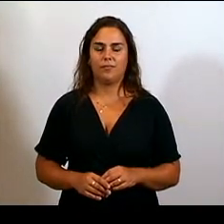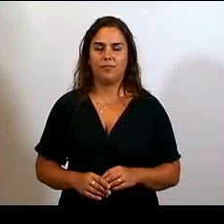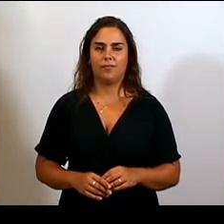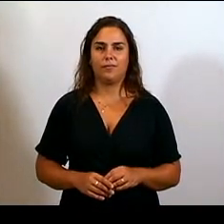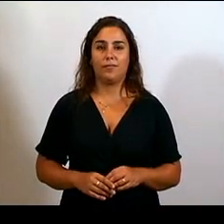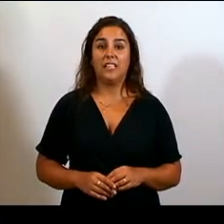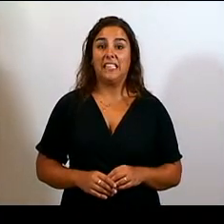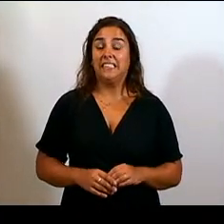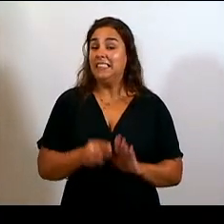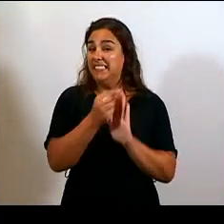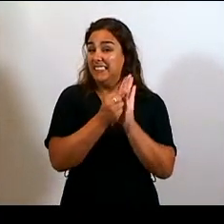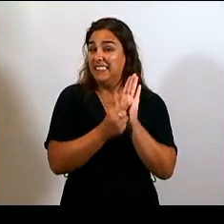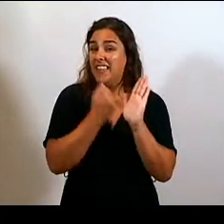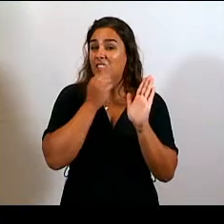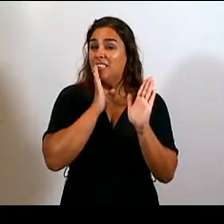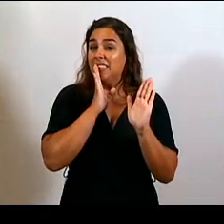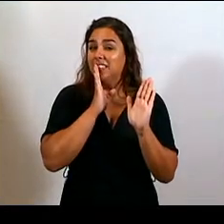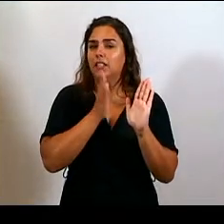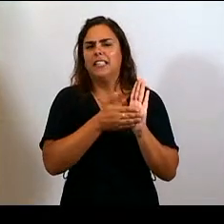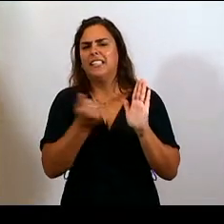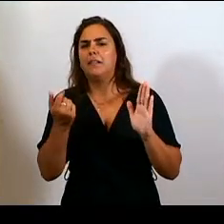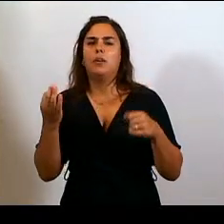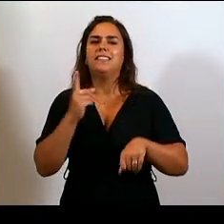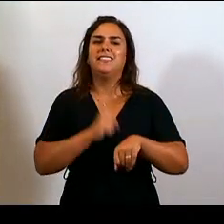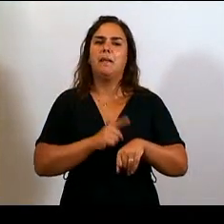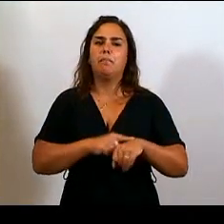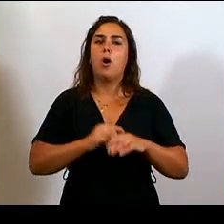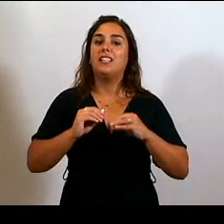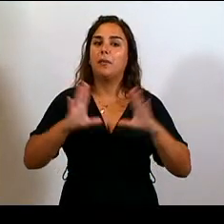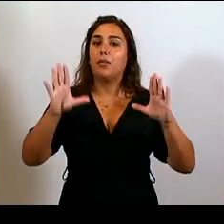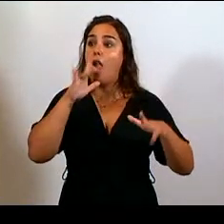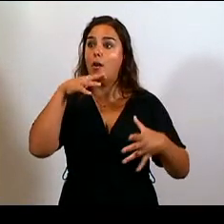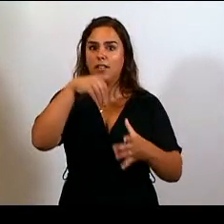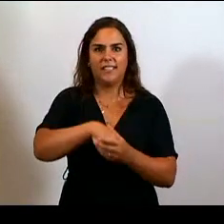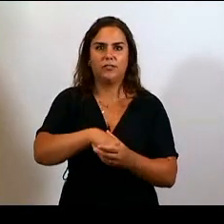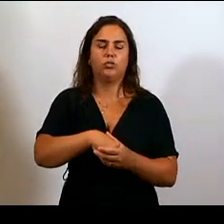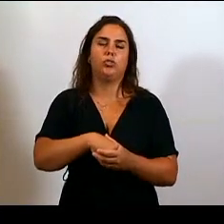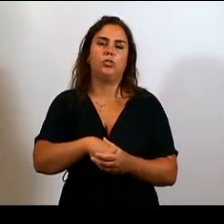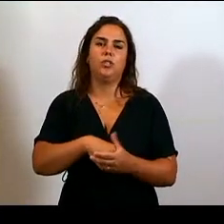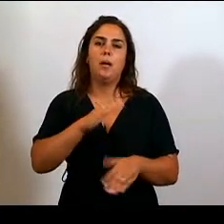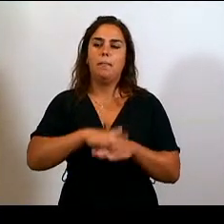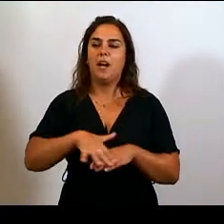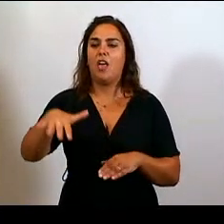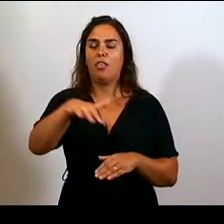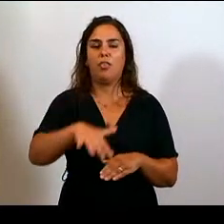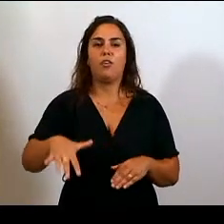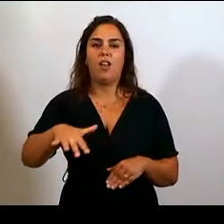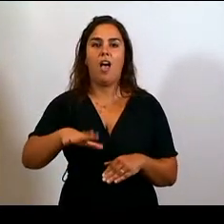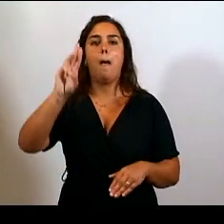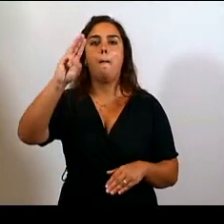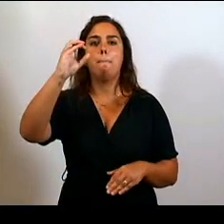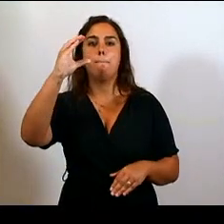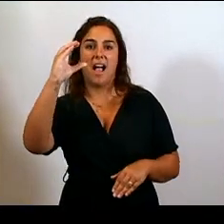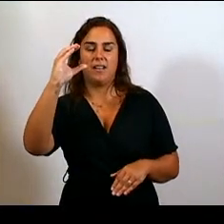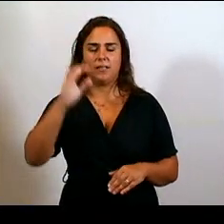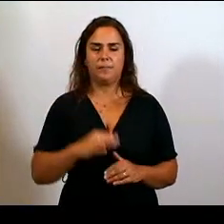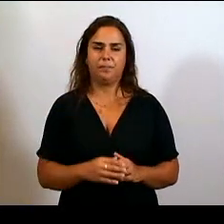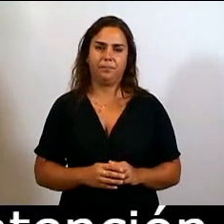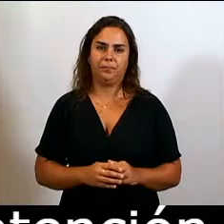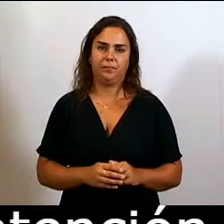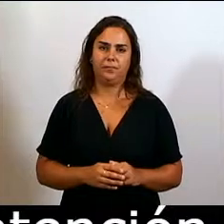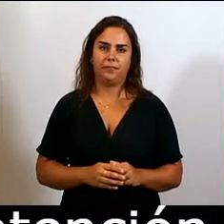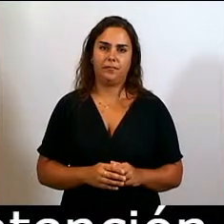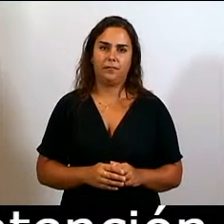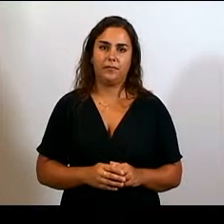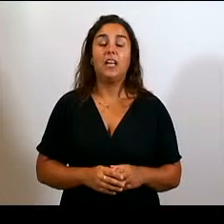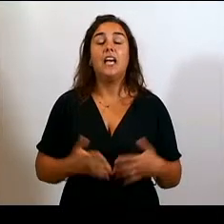nuevo pliego los tiempos de activación contemplados actualmente en los puntos de atención continuada, garantizando